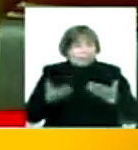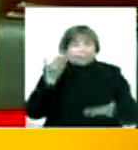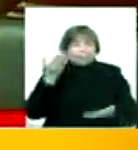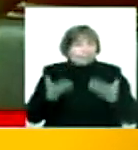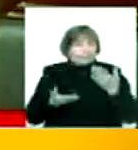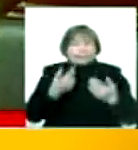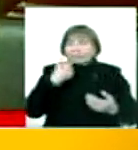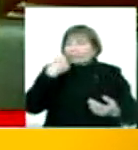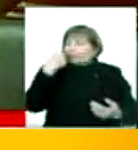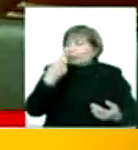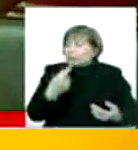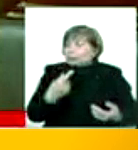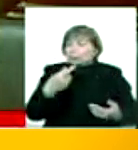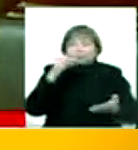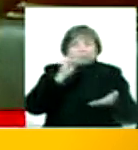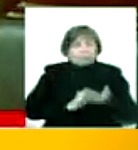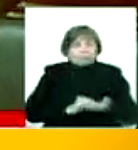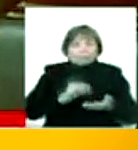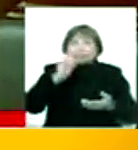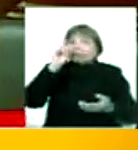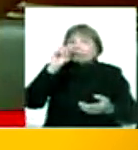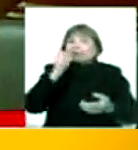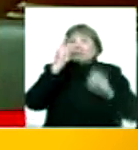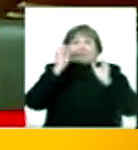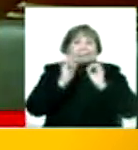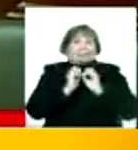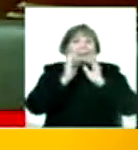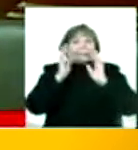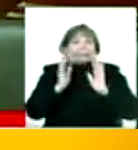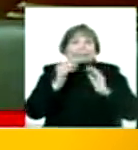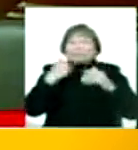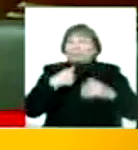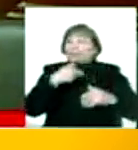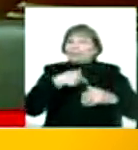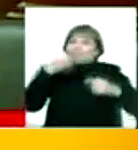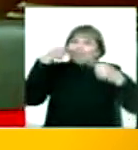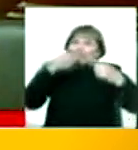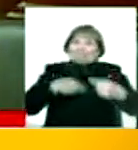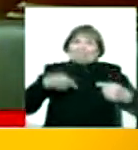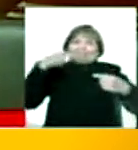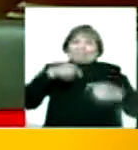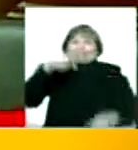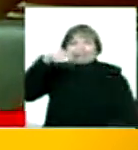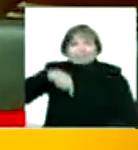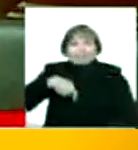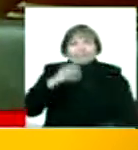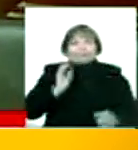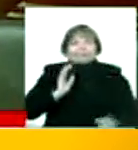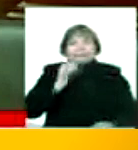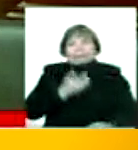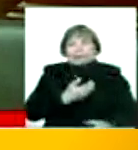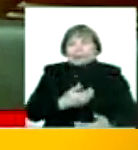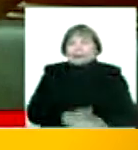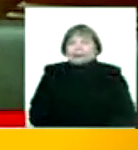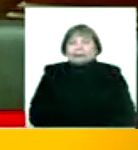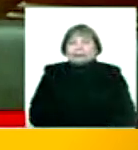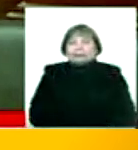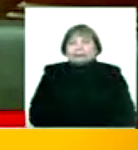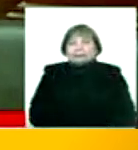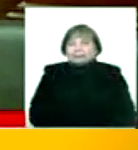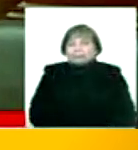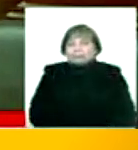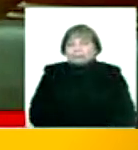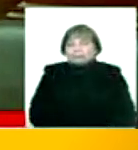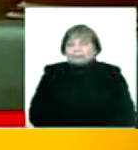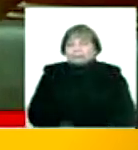sigan atacando al Congreso, que por cierto, lo hemos dicho varias veces, desde el primer día